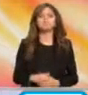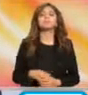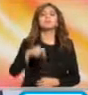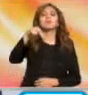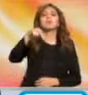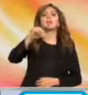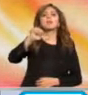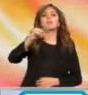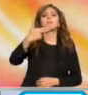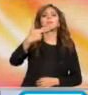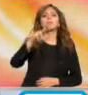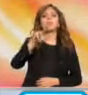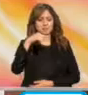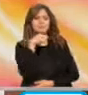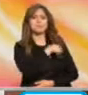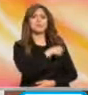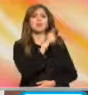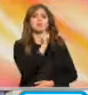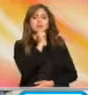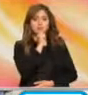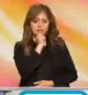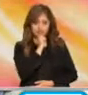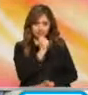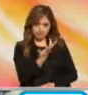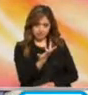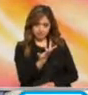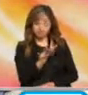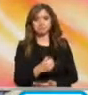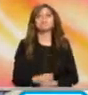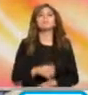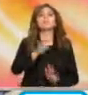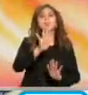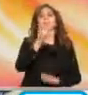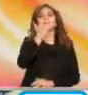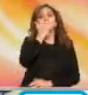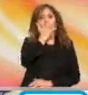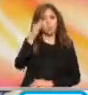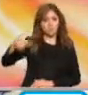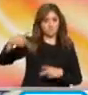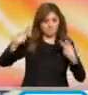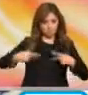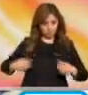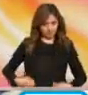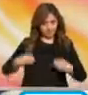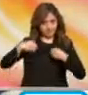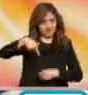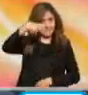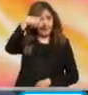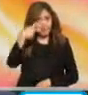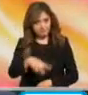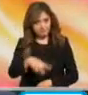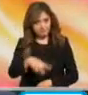contexto cultural, geográfico, histórico, ¿no? El lenguaje se va adaptando a la concepción del mundo de ese